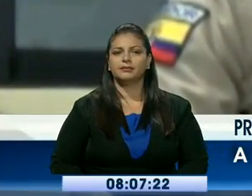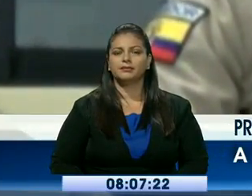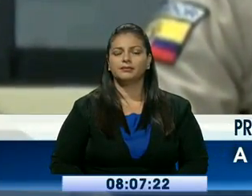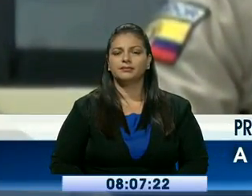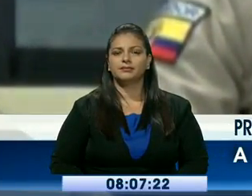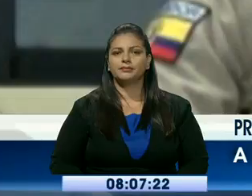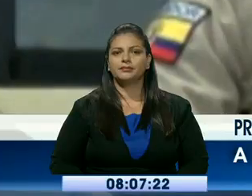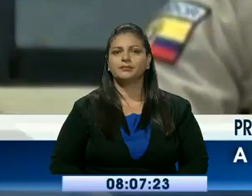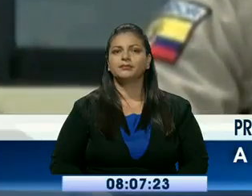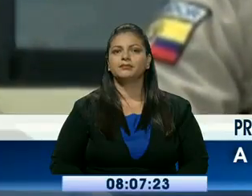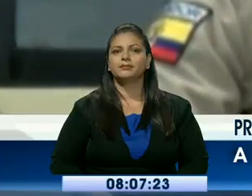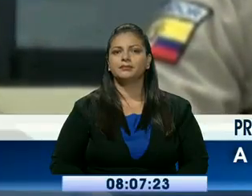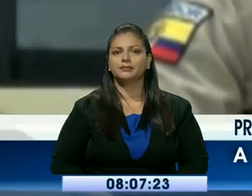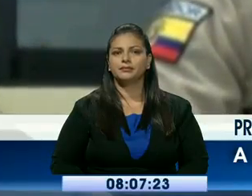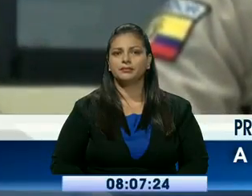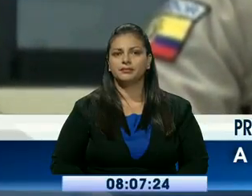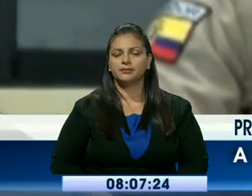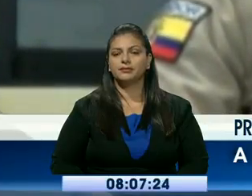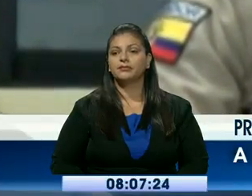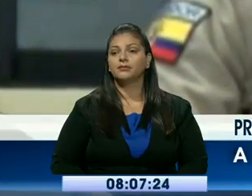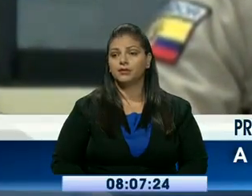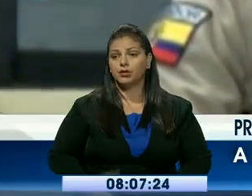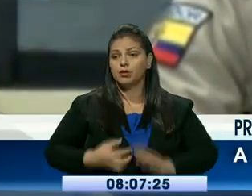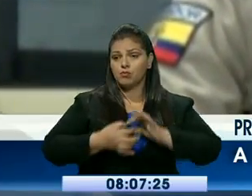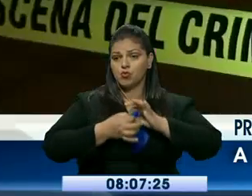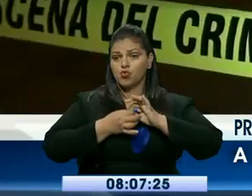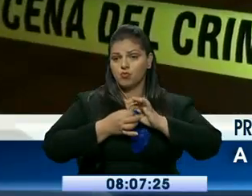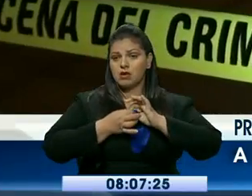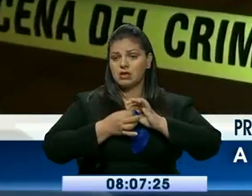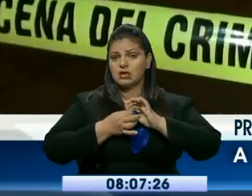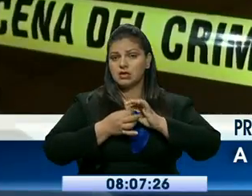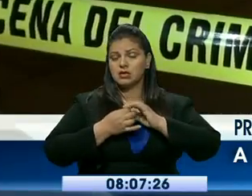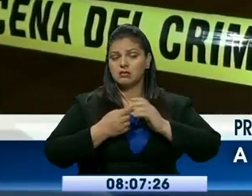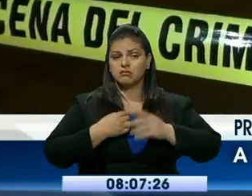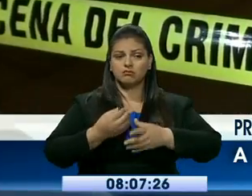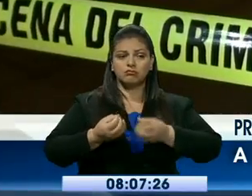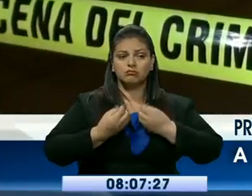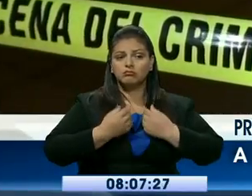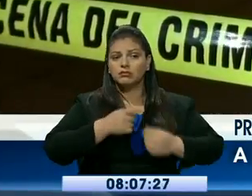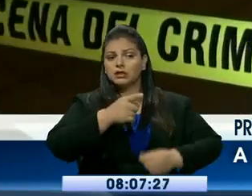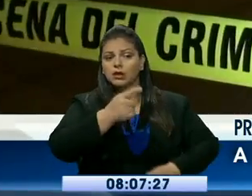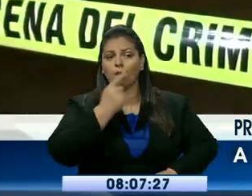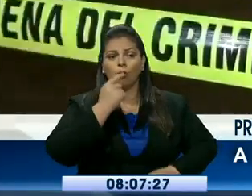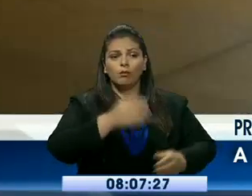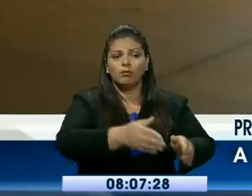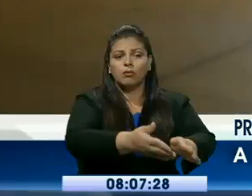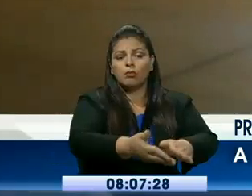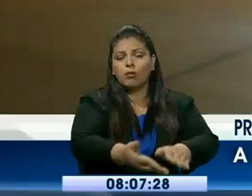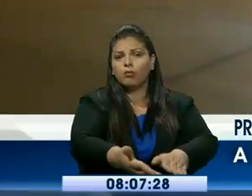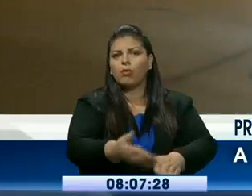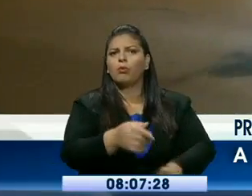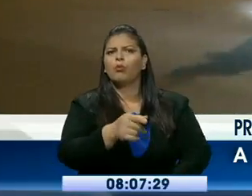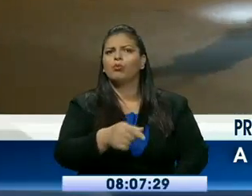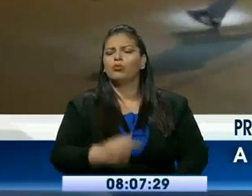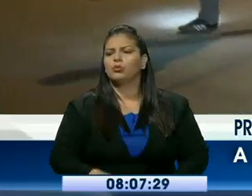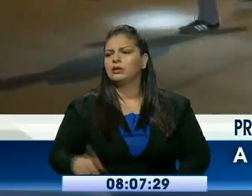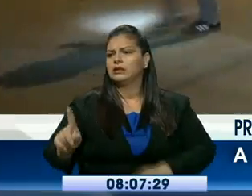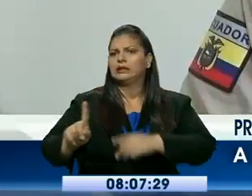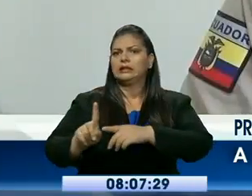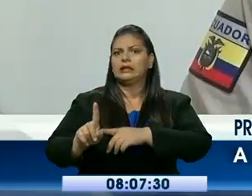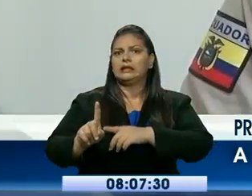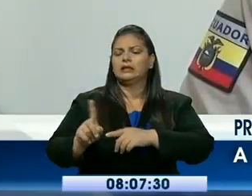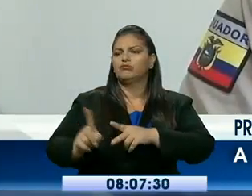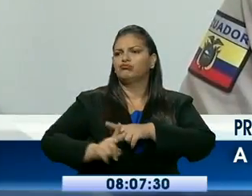los compañeros que fueron a la escena del crimen. La víctima quedó en la vía pública mientras su atacante huyó con rumbo